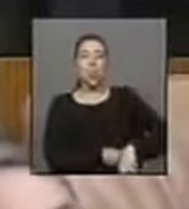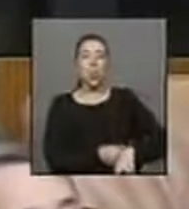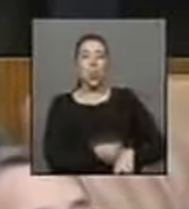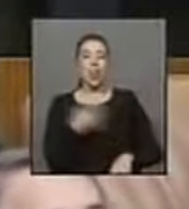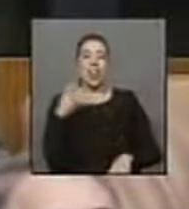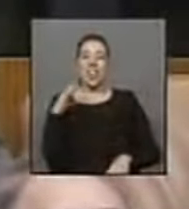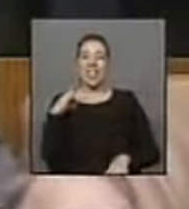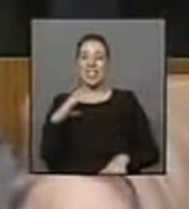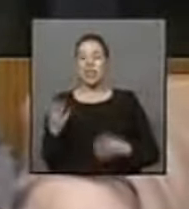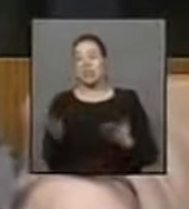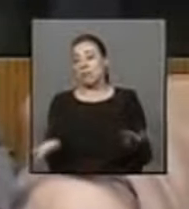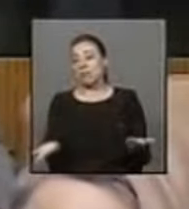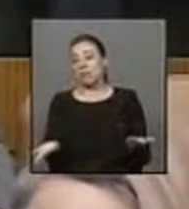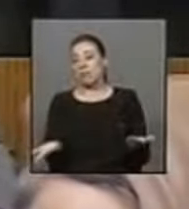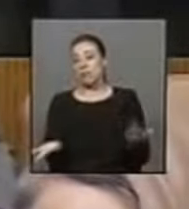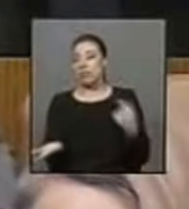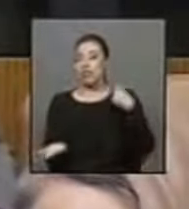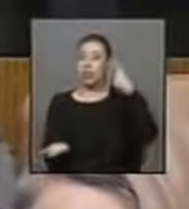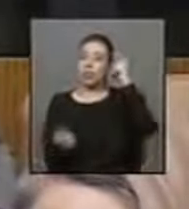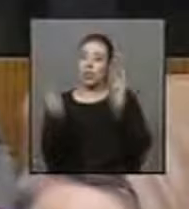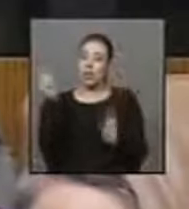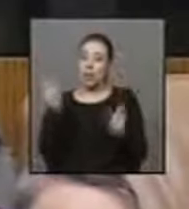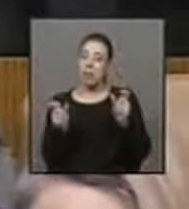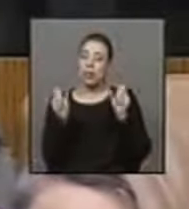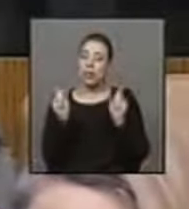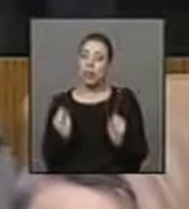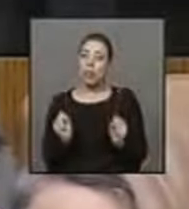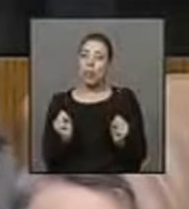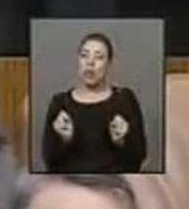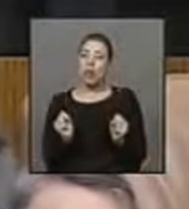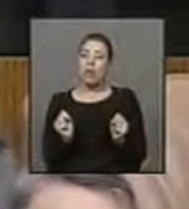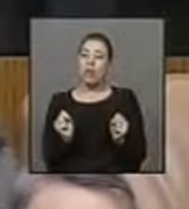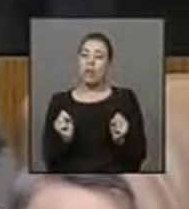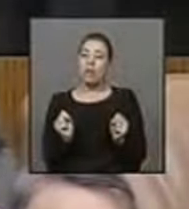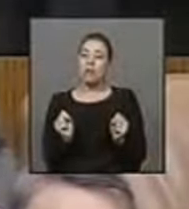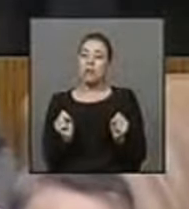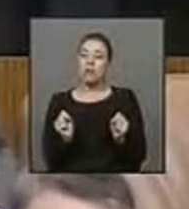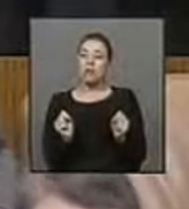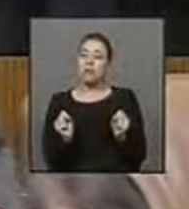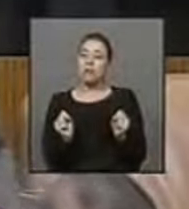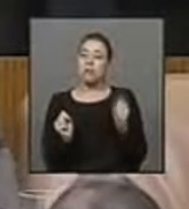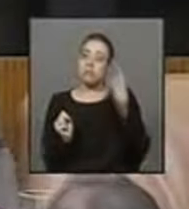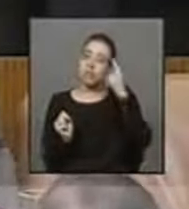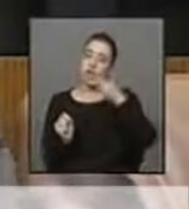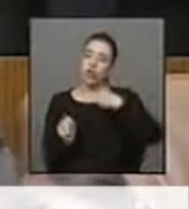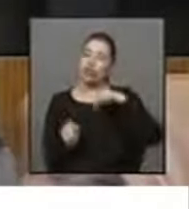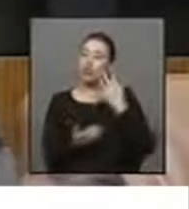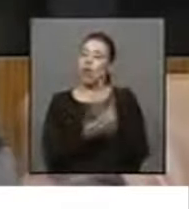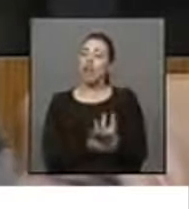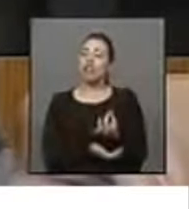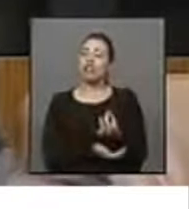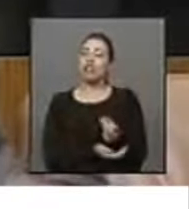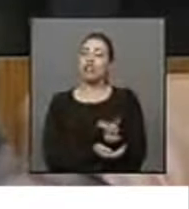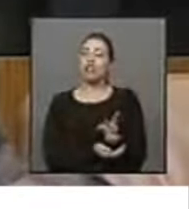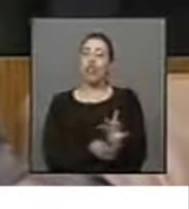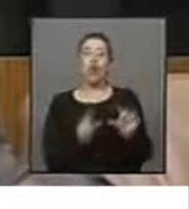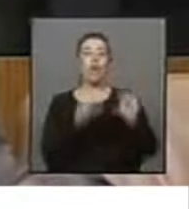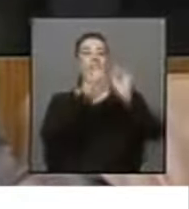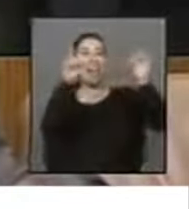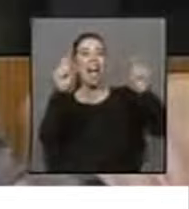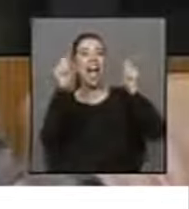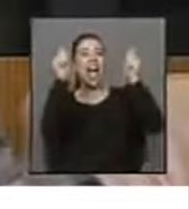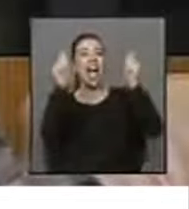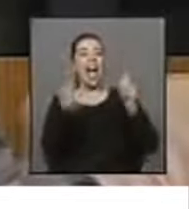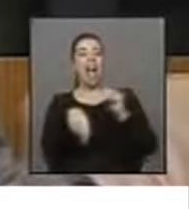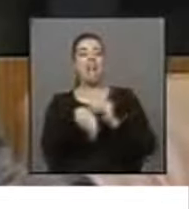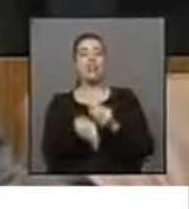Chile, bueno, tener que la gente también poder ubicarse. Si nosotros tenemos solamente señalizaciones en